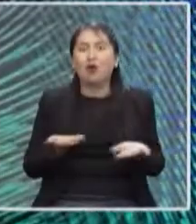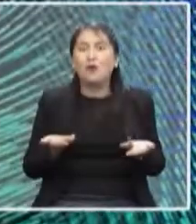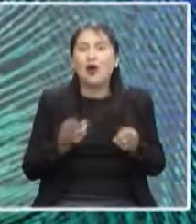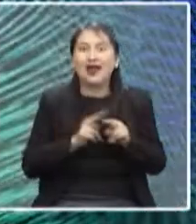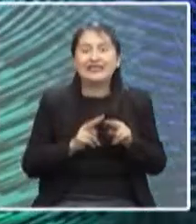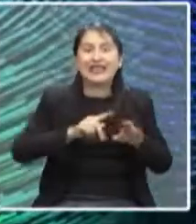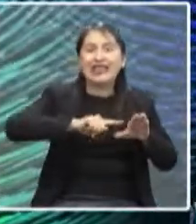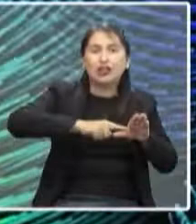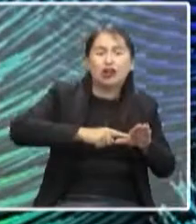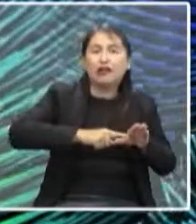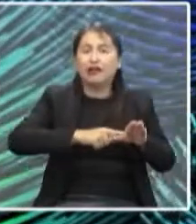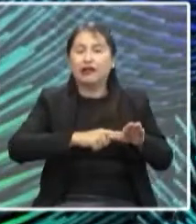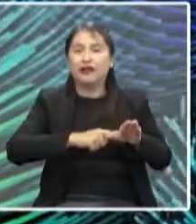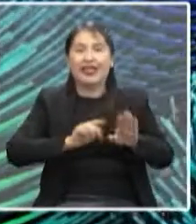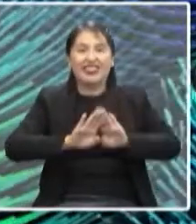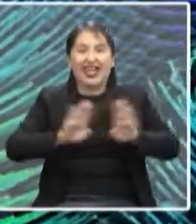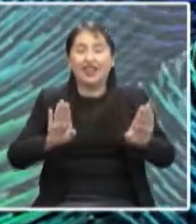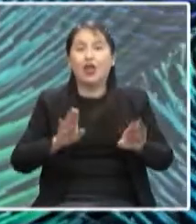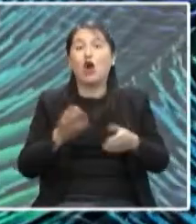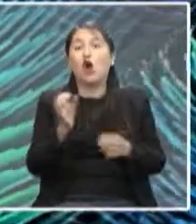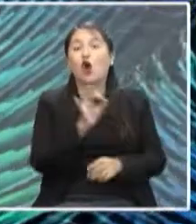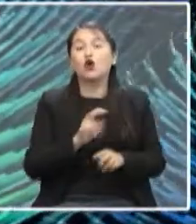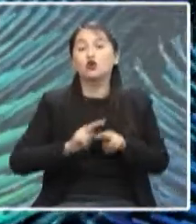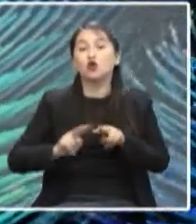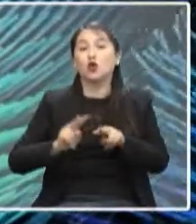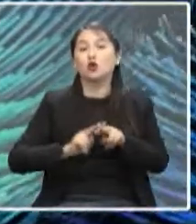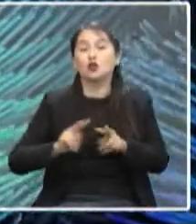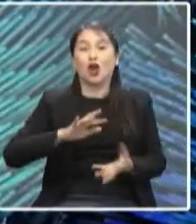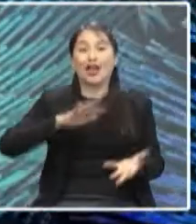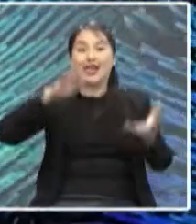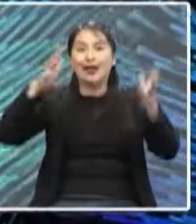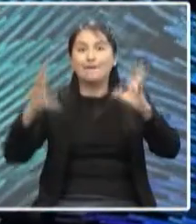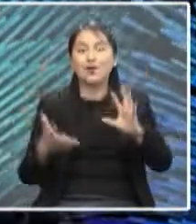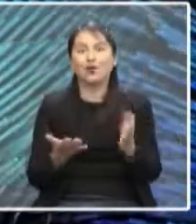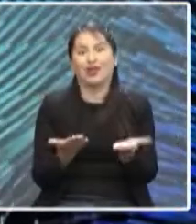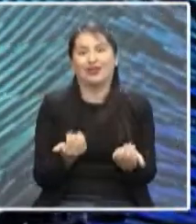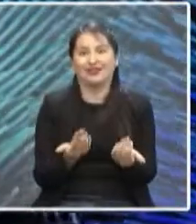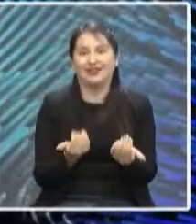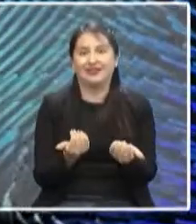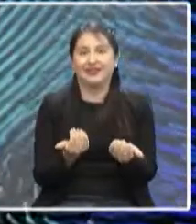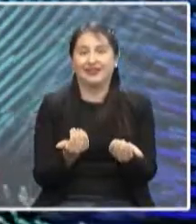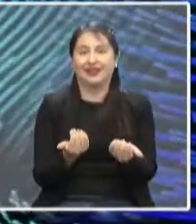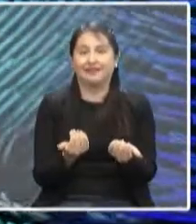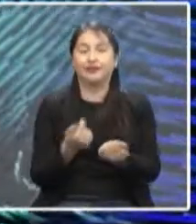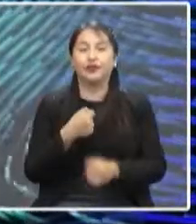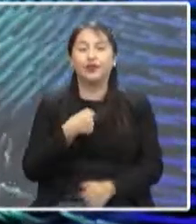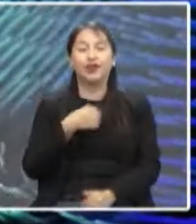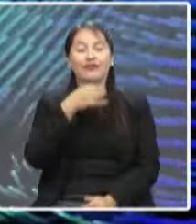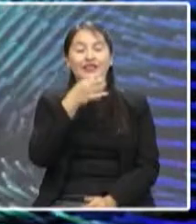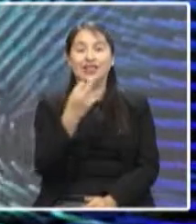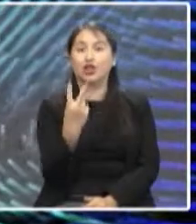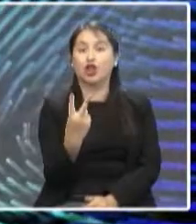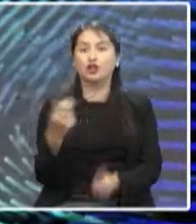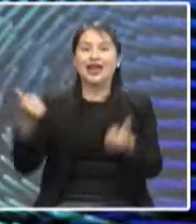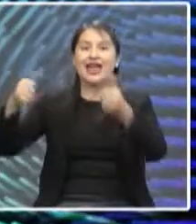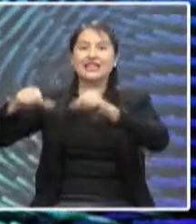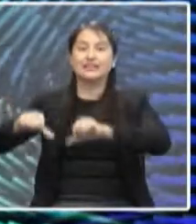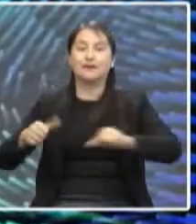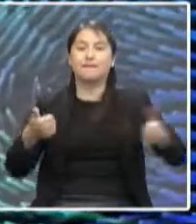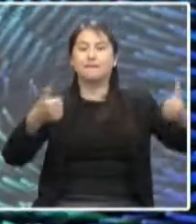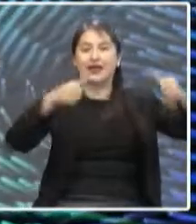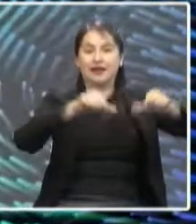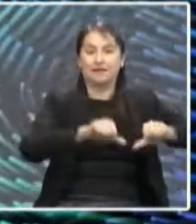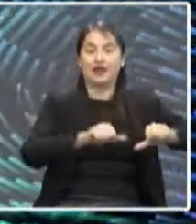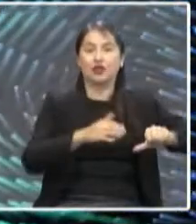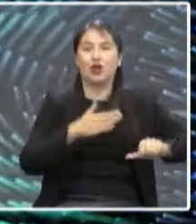tecnología o de solución que tú crees que el mundo necesita. Yo voy a hablar de dos experimentos que son mis dos